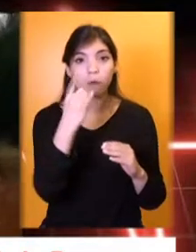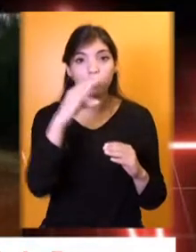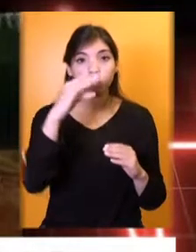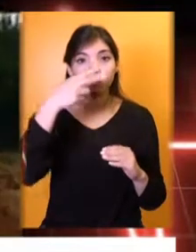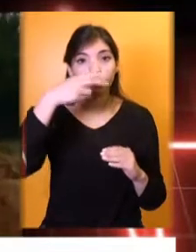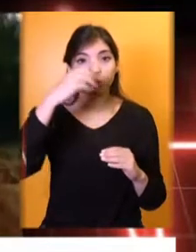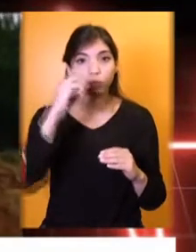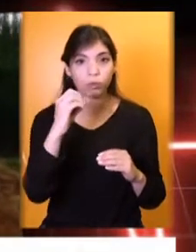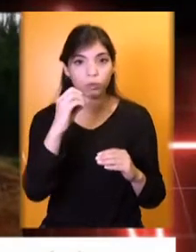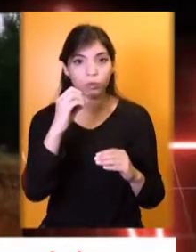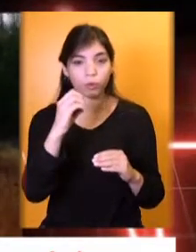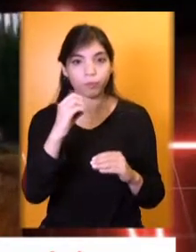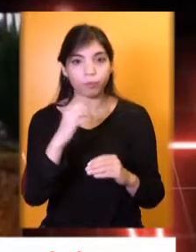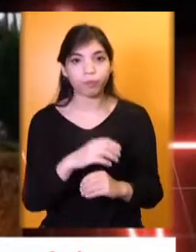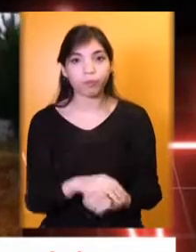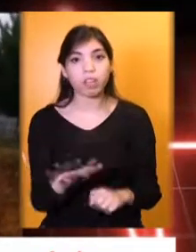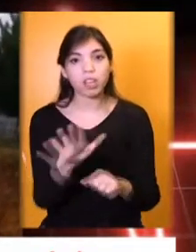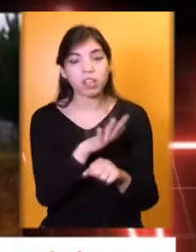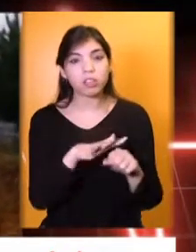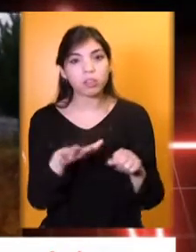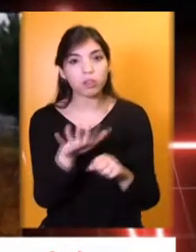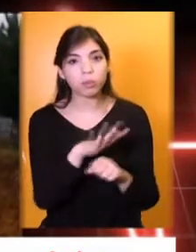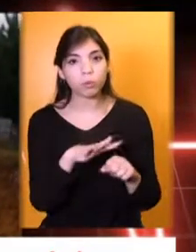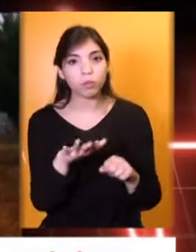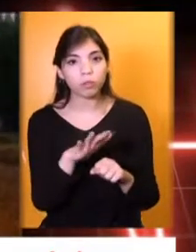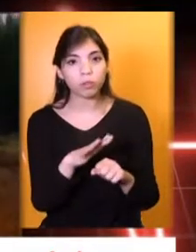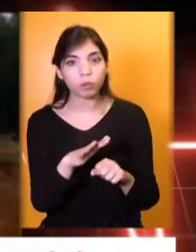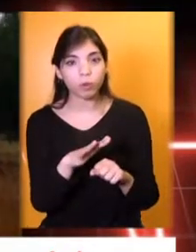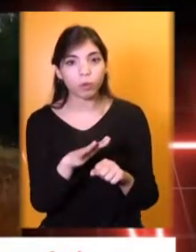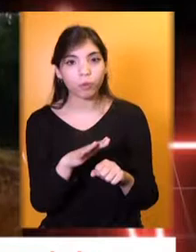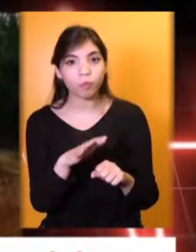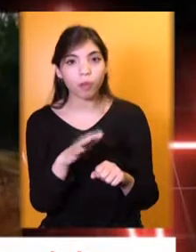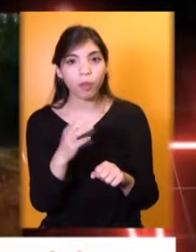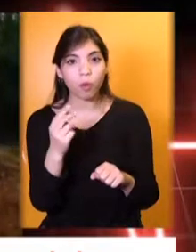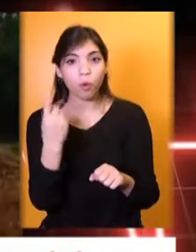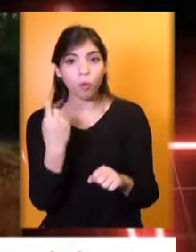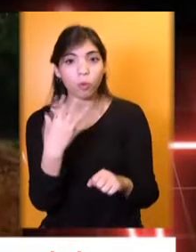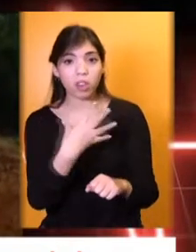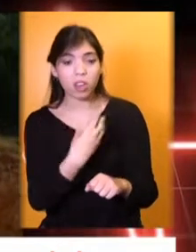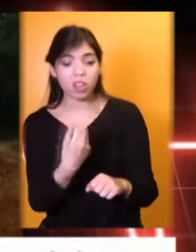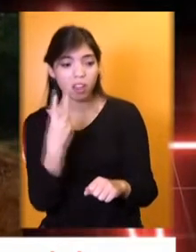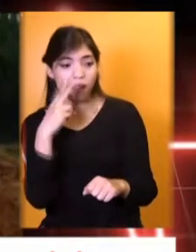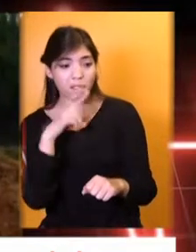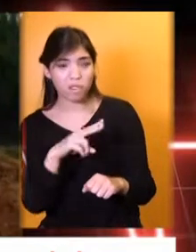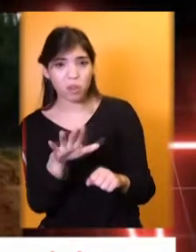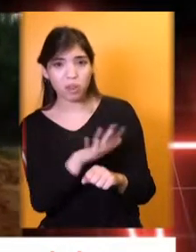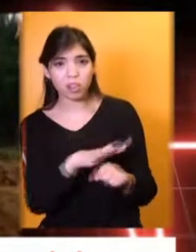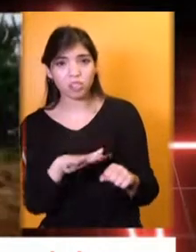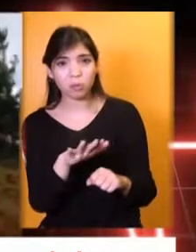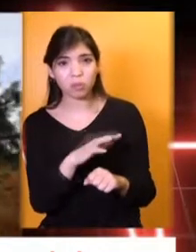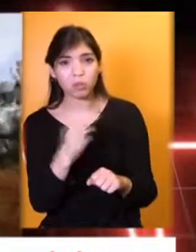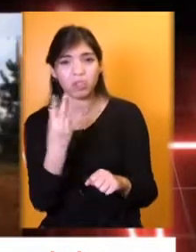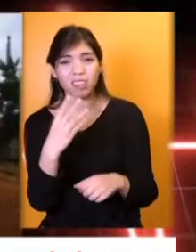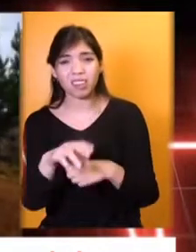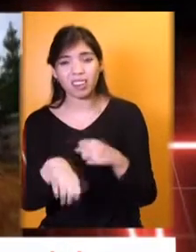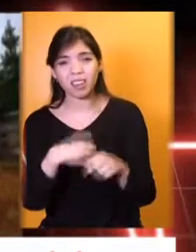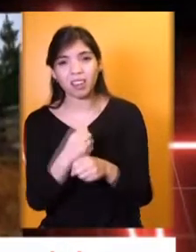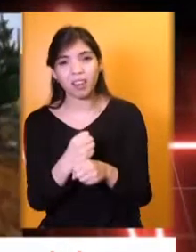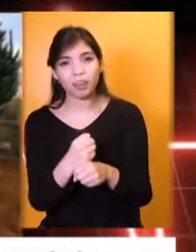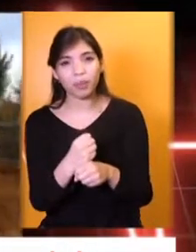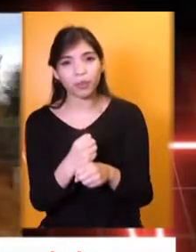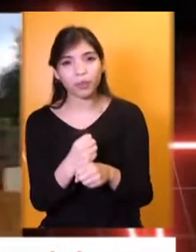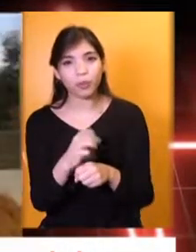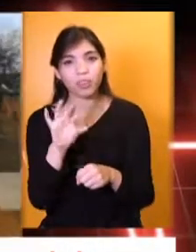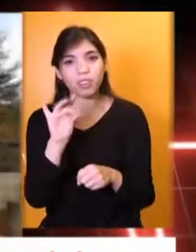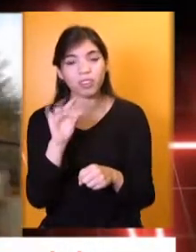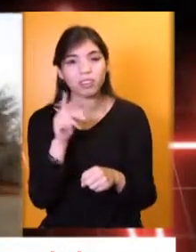comuna de San Juan de la Costa. El hecho habría sucedido en presencia de una de las 3 hijas de la víctima de tan solo 7 años de edad,